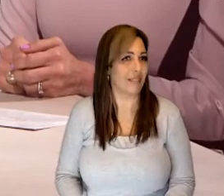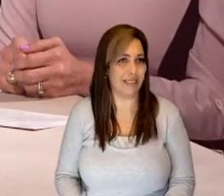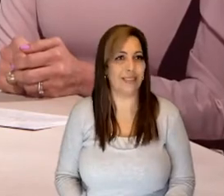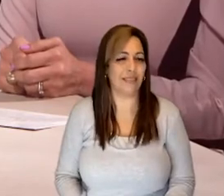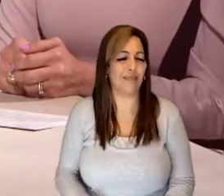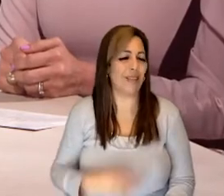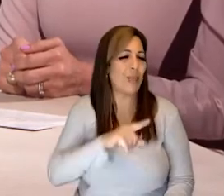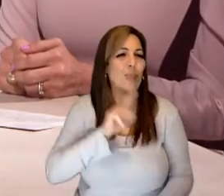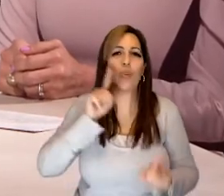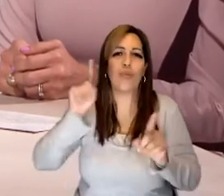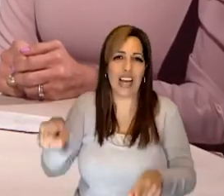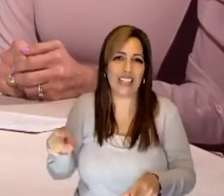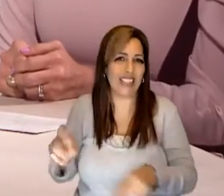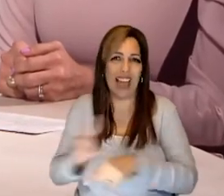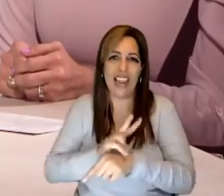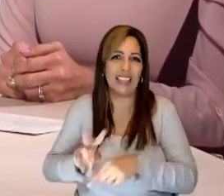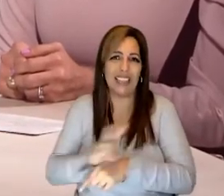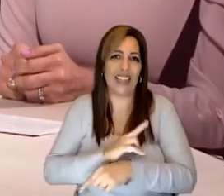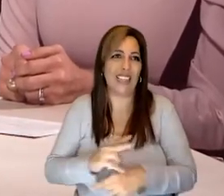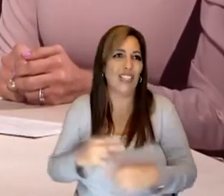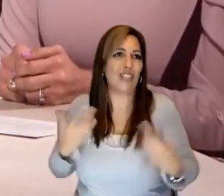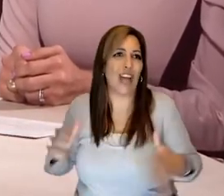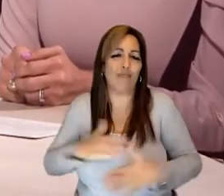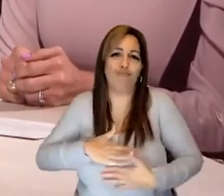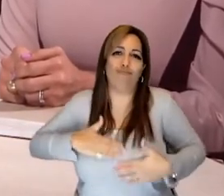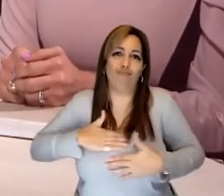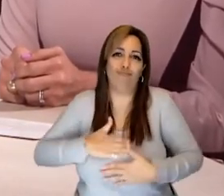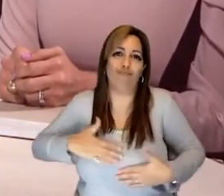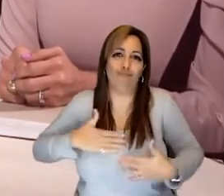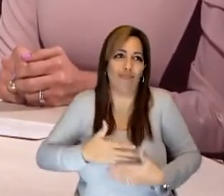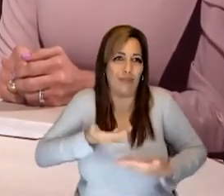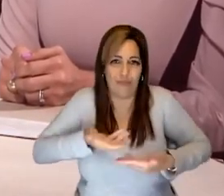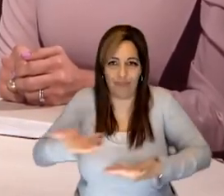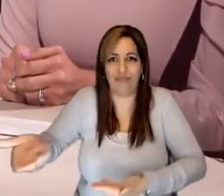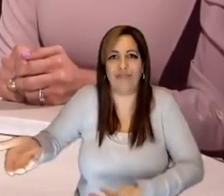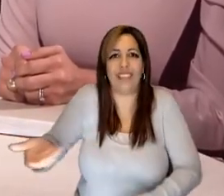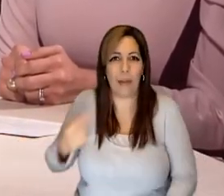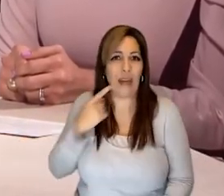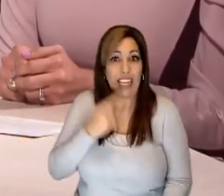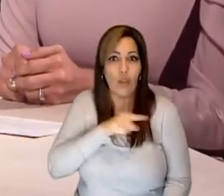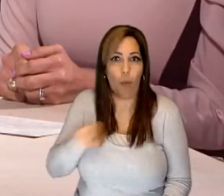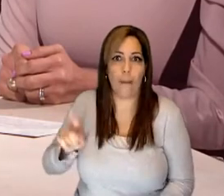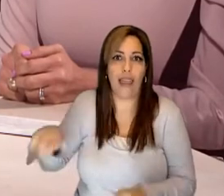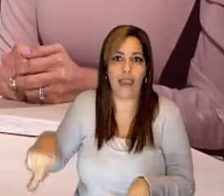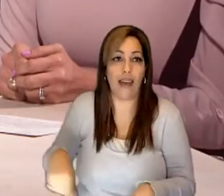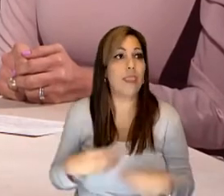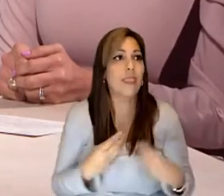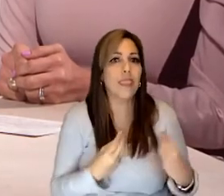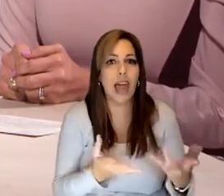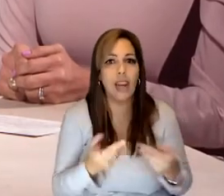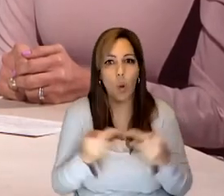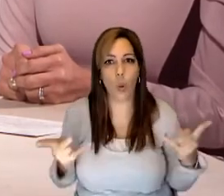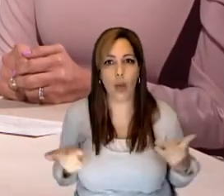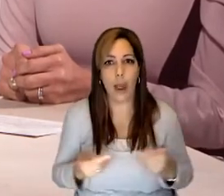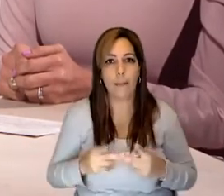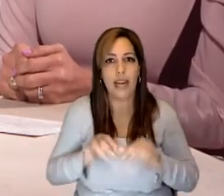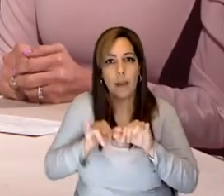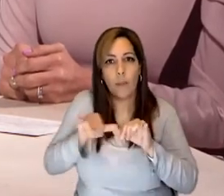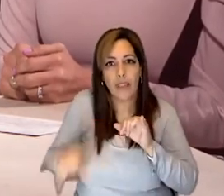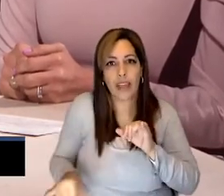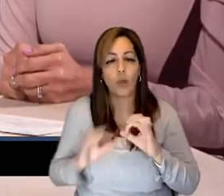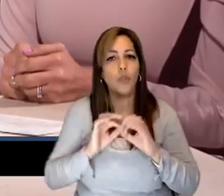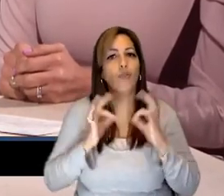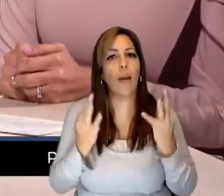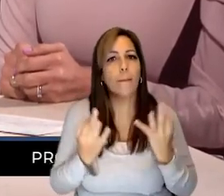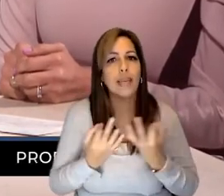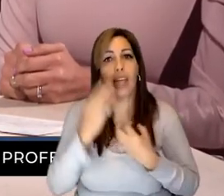tu isla, la isla municipio de Vieques, disfrutar de los paisajes naturales es un atractivo para esos profesionales que lleguen allí. Dándole un hospedaje, ¿verdad? Un sitio donde ya puedan